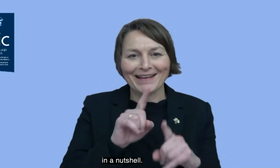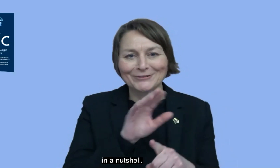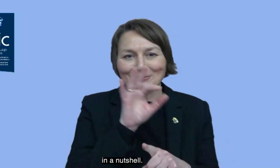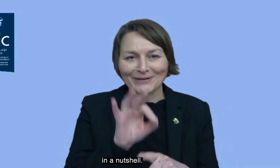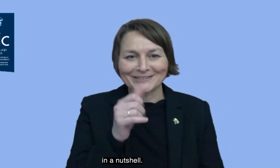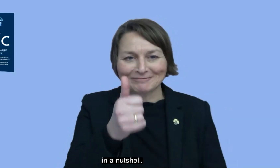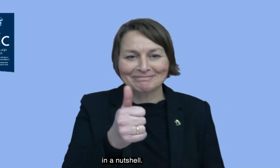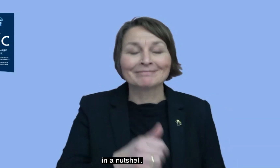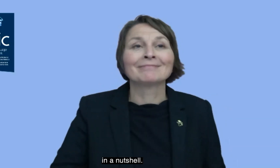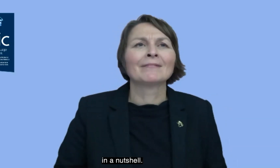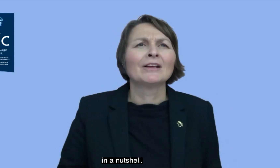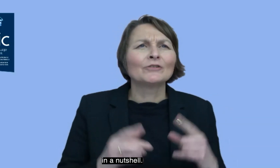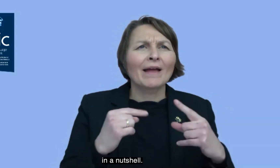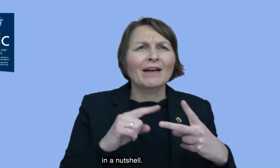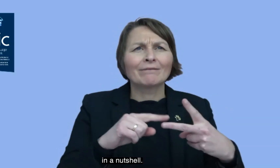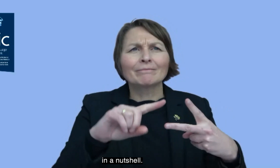breve.